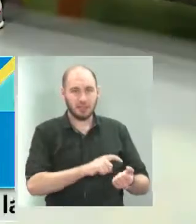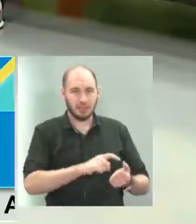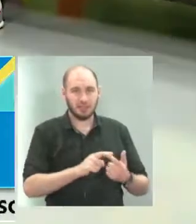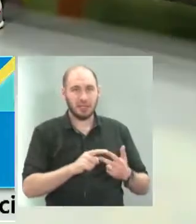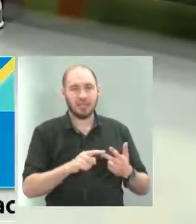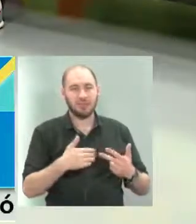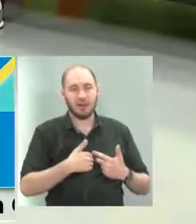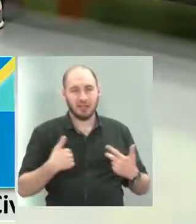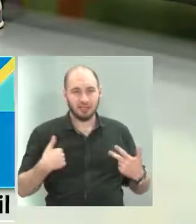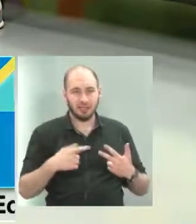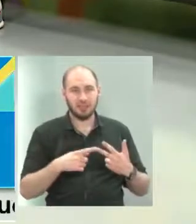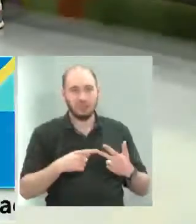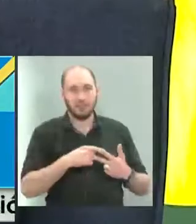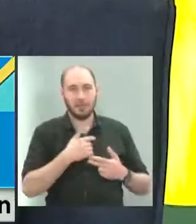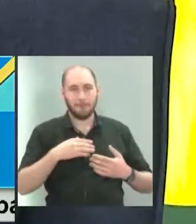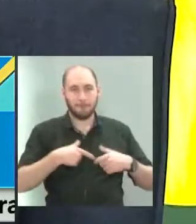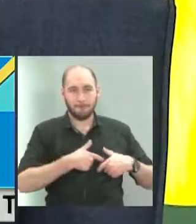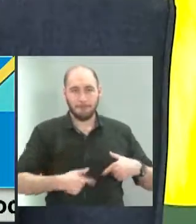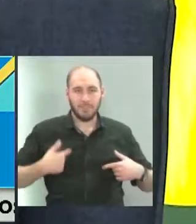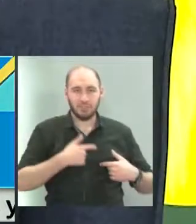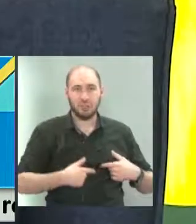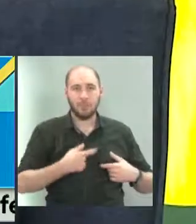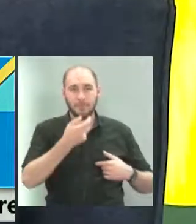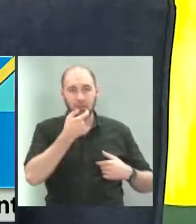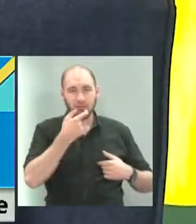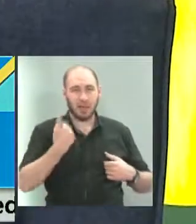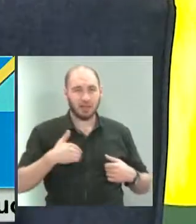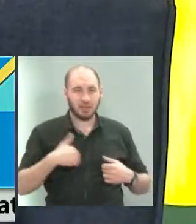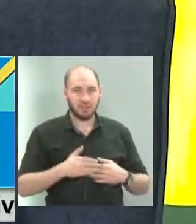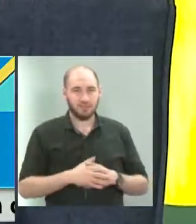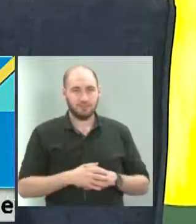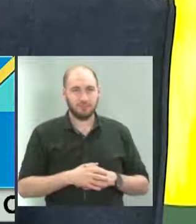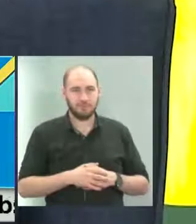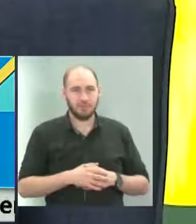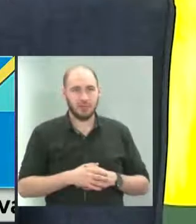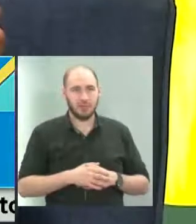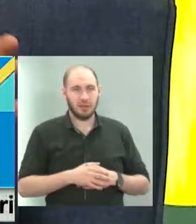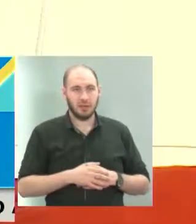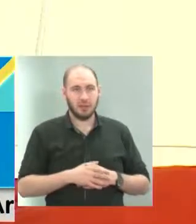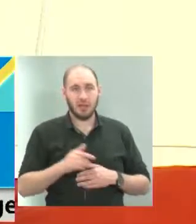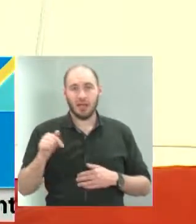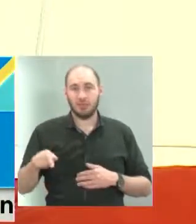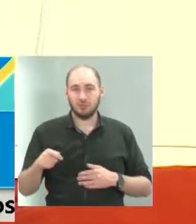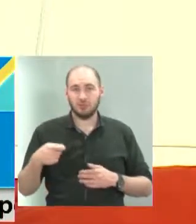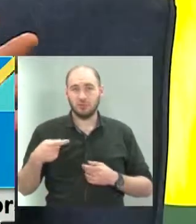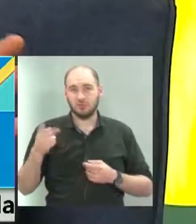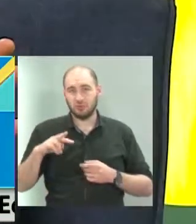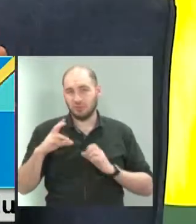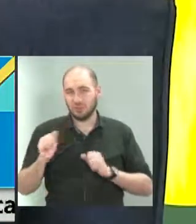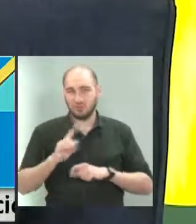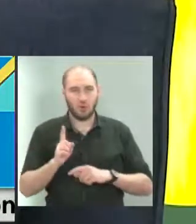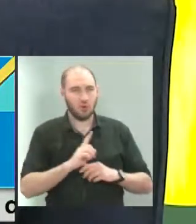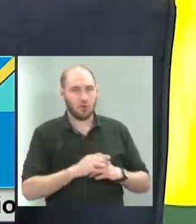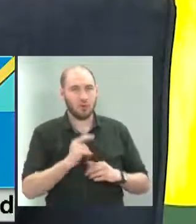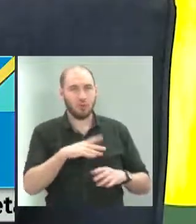y Gimnasia tienen el pecho de Mendoza, Argentina. Eso no sale... ¿Y eso no sale de la sucesión? No.